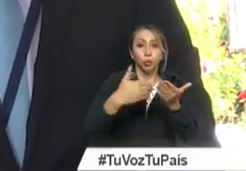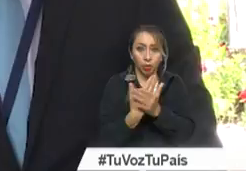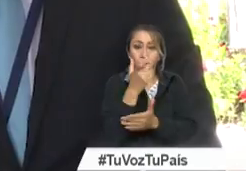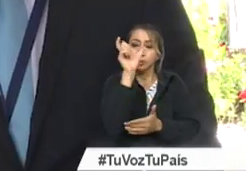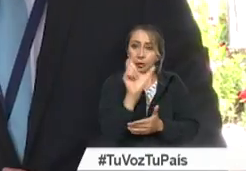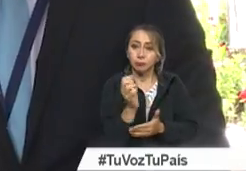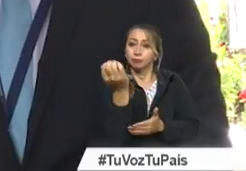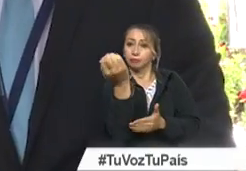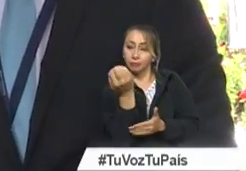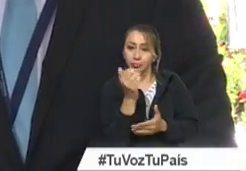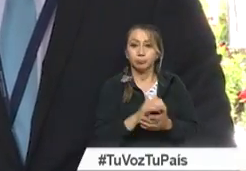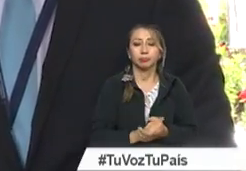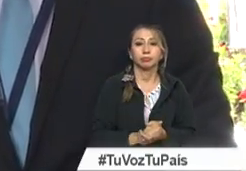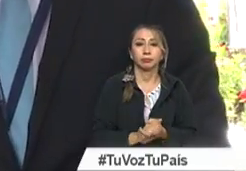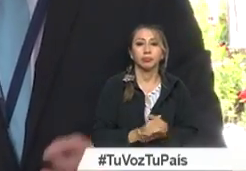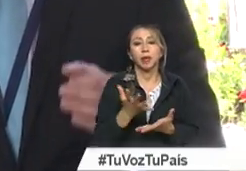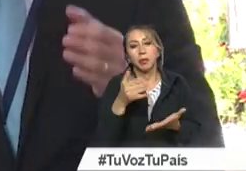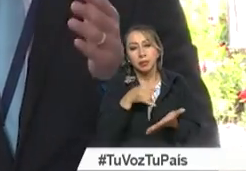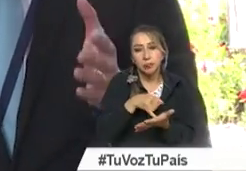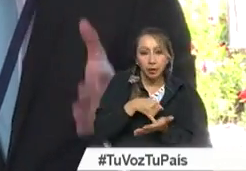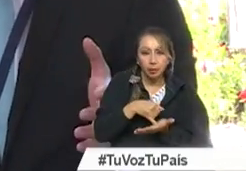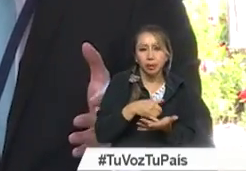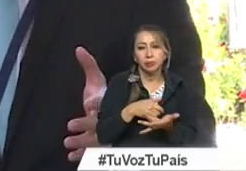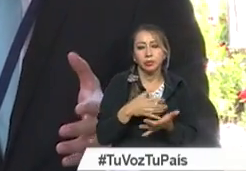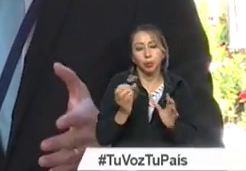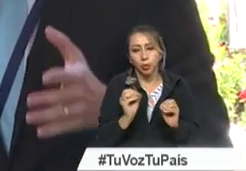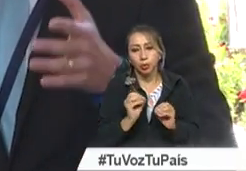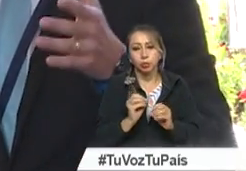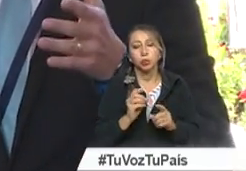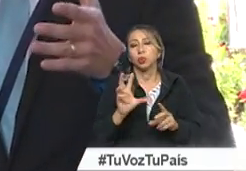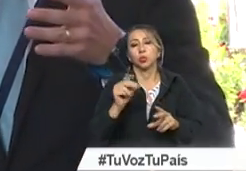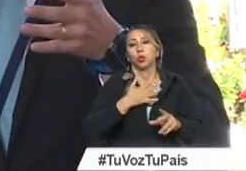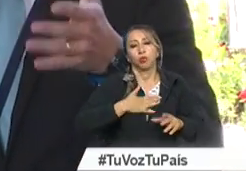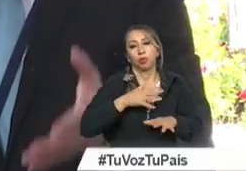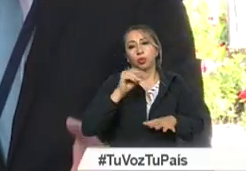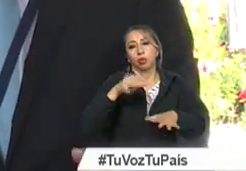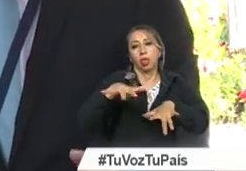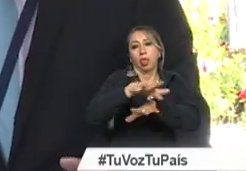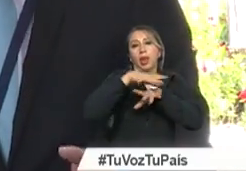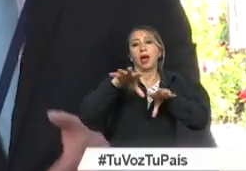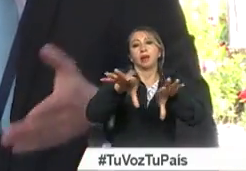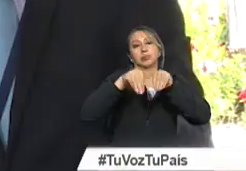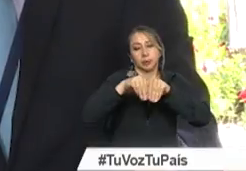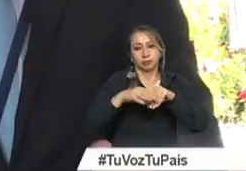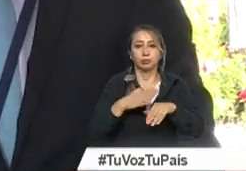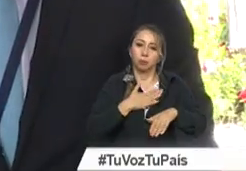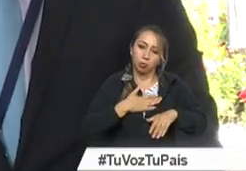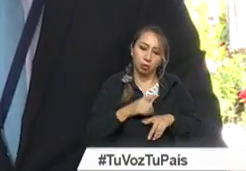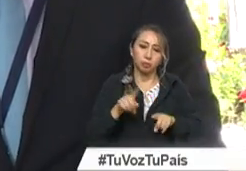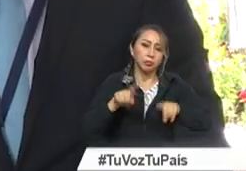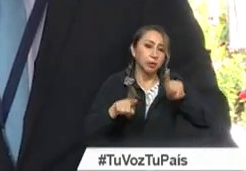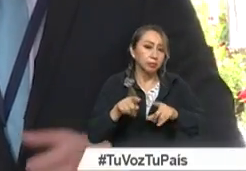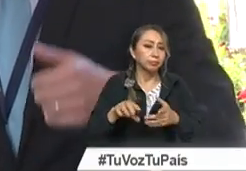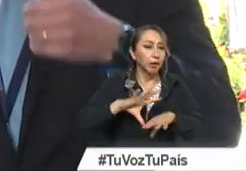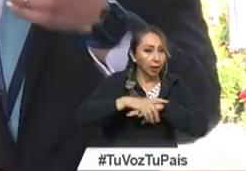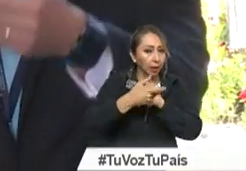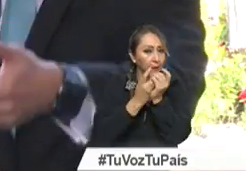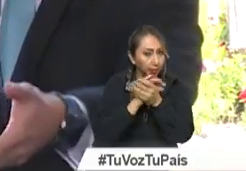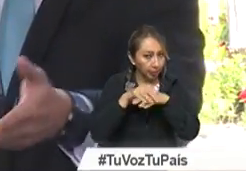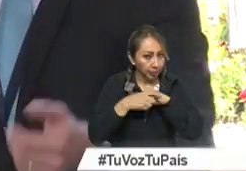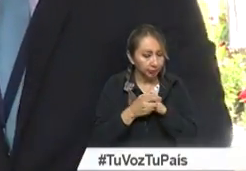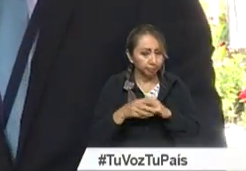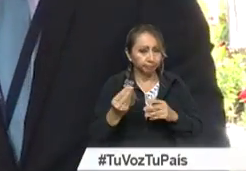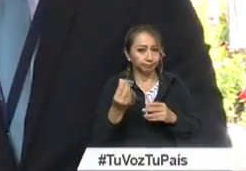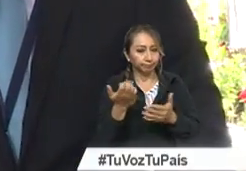personas en situación de vulnerabilidad así que no caer agarra especuladores de quienes quieren con la